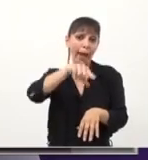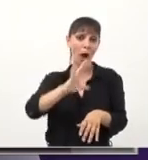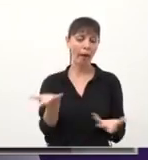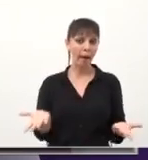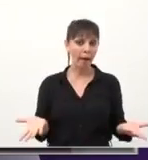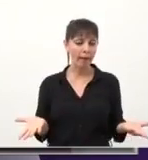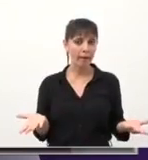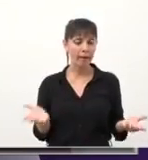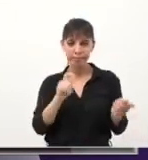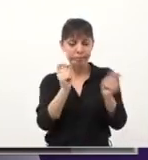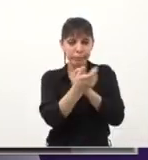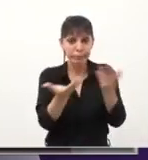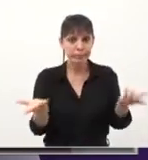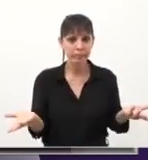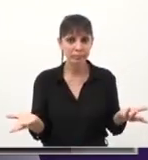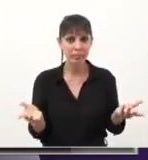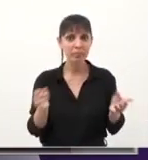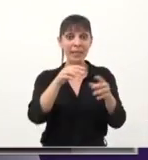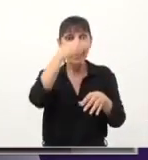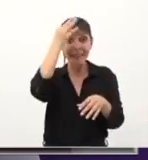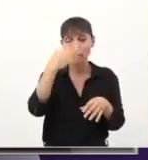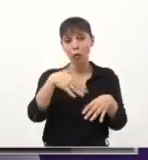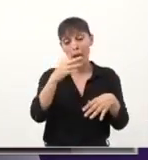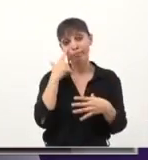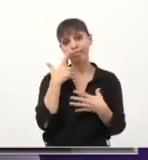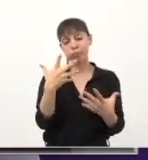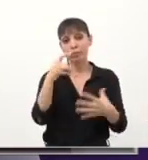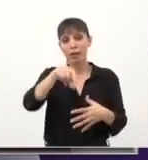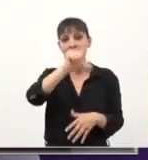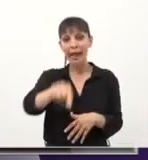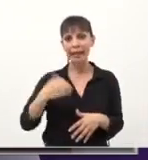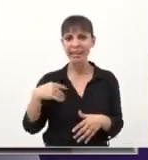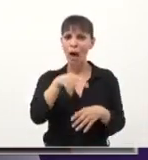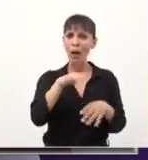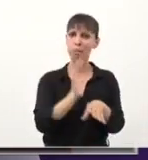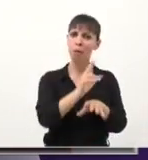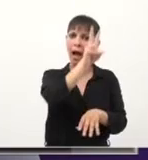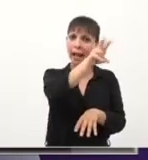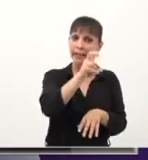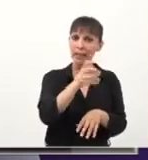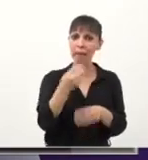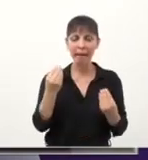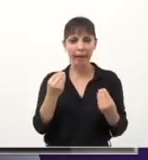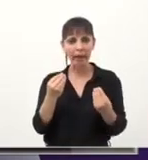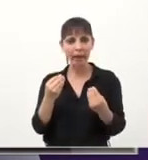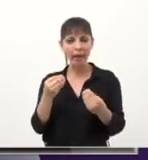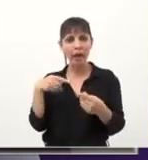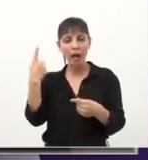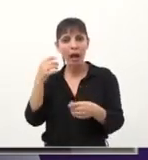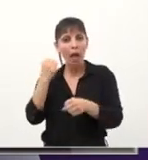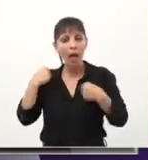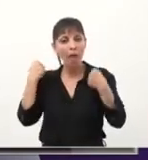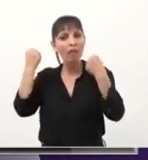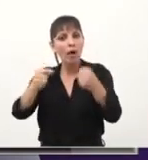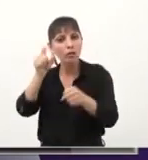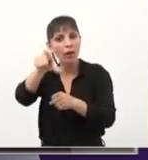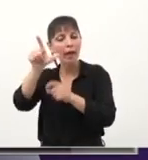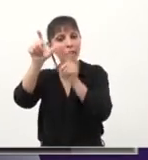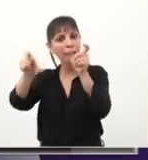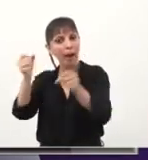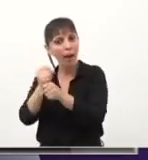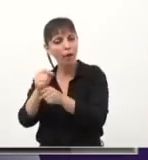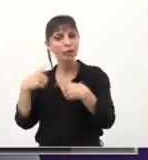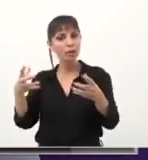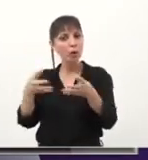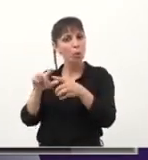Una sala de alquiler. El teatro más prestigioso de Argentina, ¿a costa de qué? A costa de las bandas estables y de sus trabajadores. Entonces, el Frente de Izquierda y la